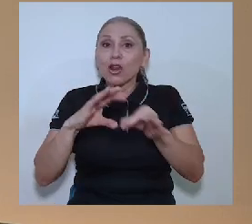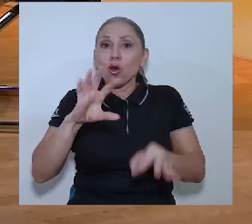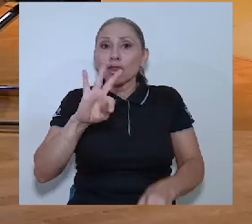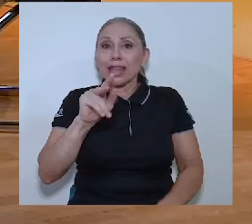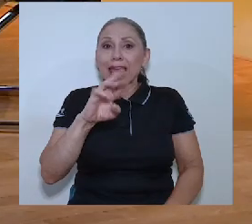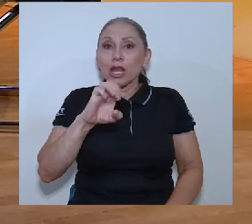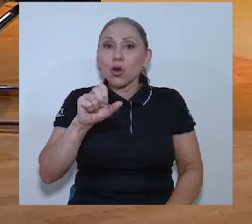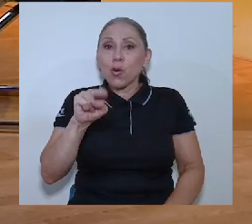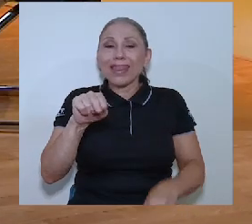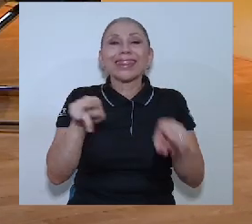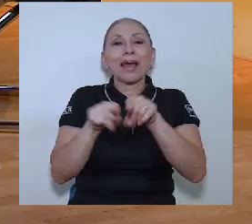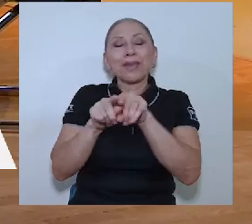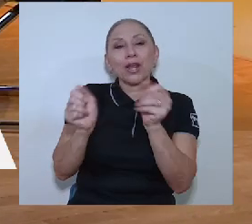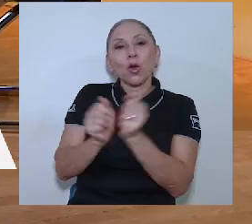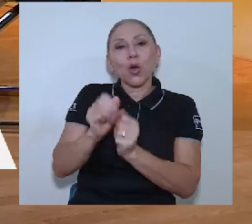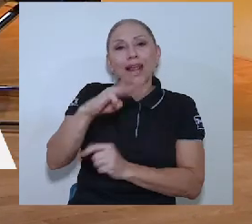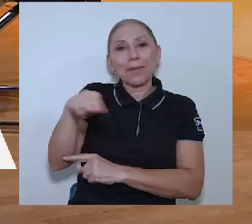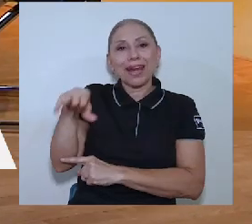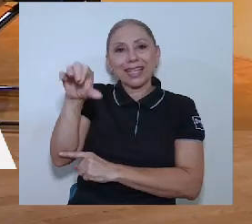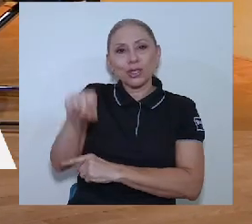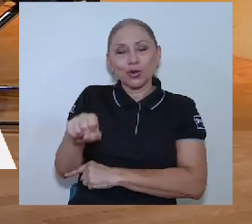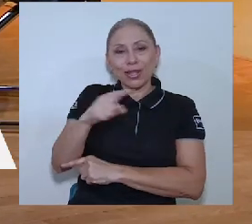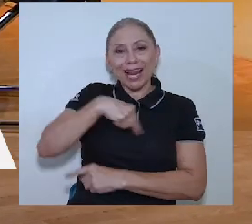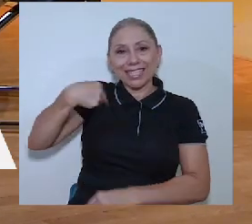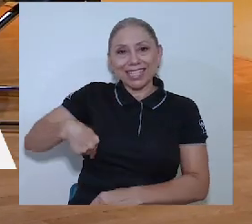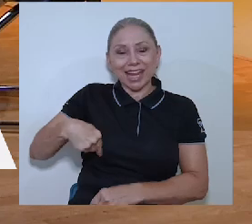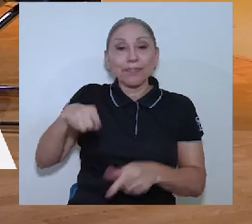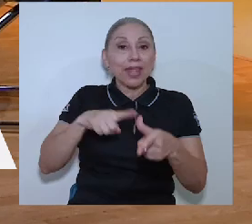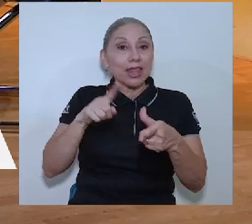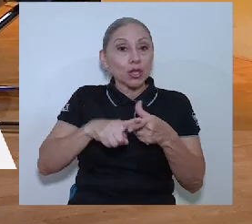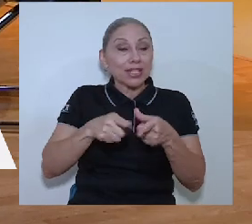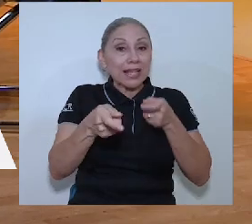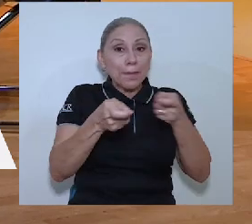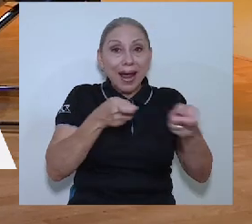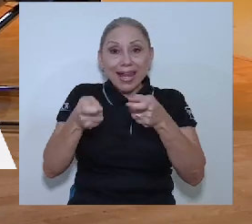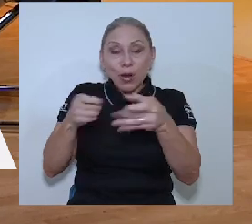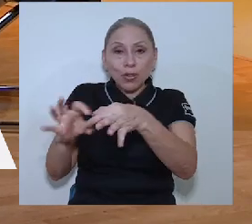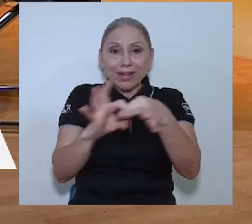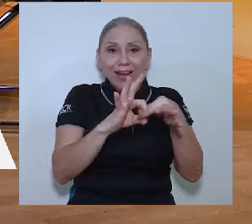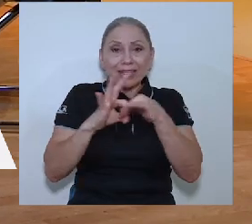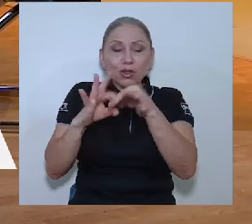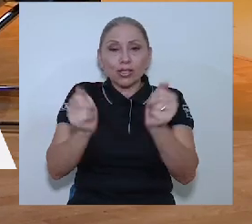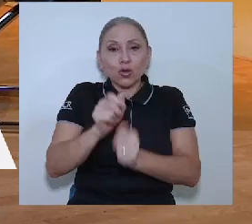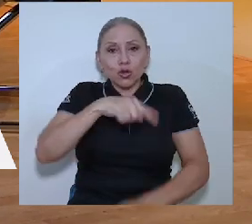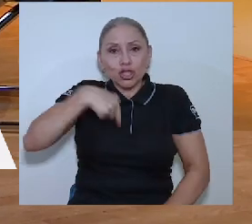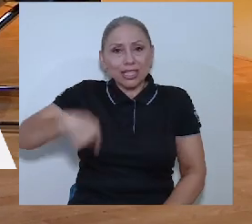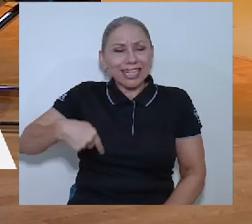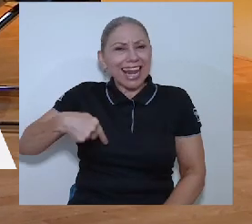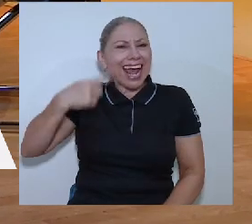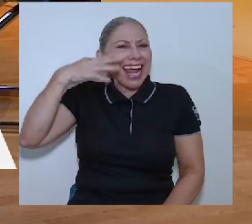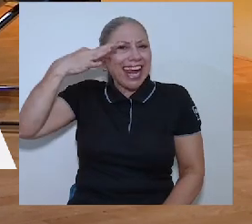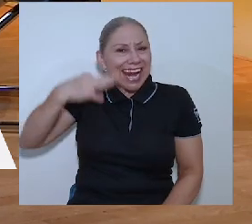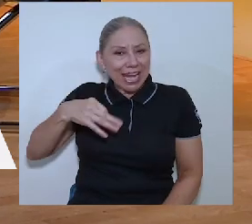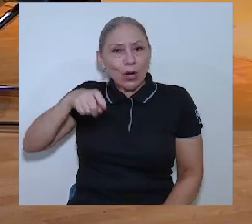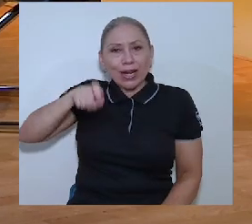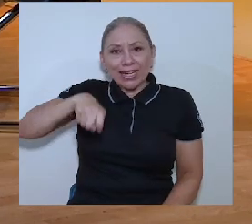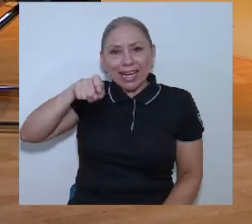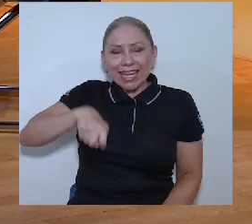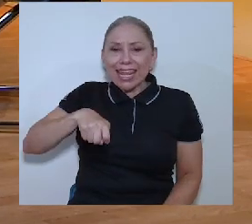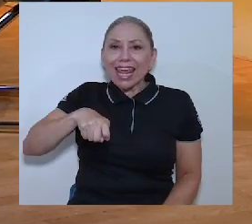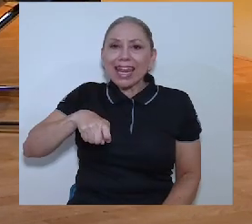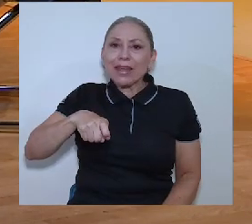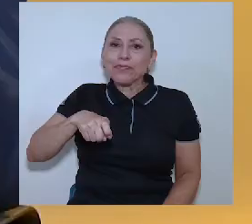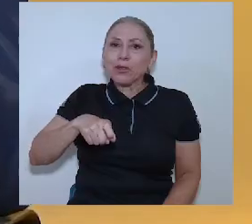sino con el mar del sur de la China. Entonces, el manejo de las relaciones con China, yo creo que requiere, digamos,